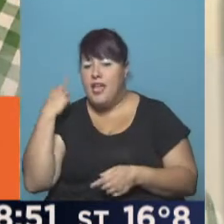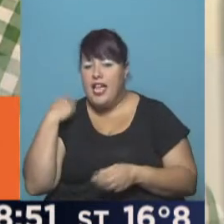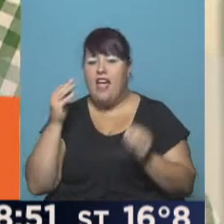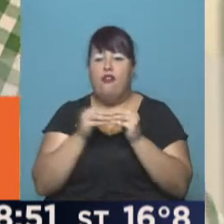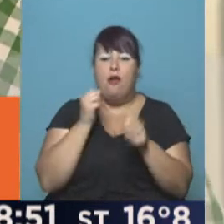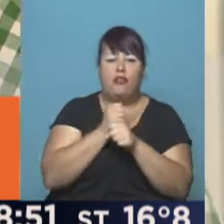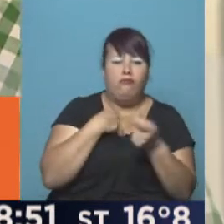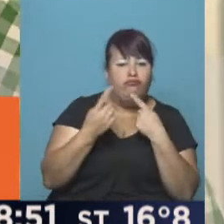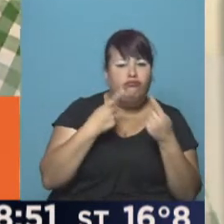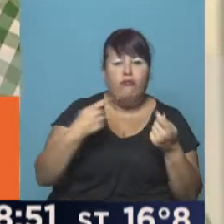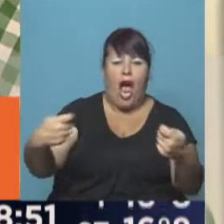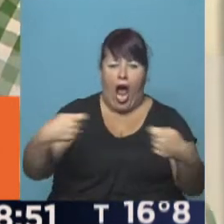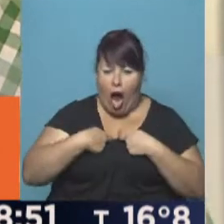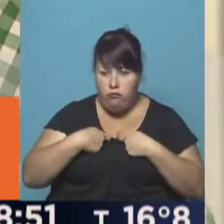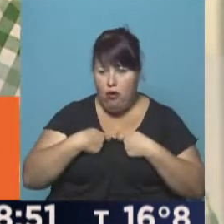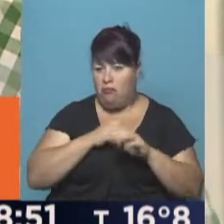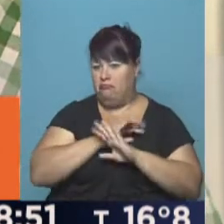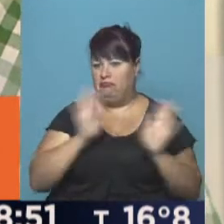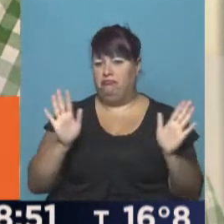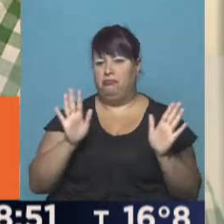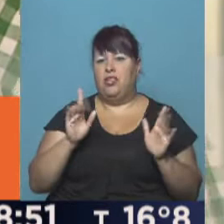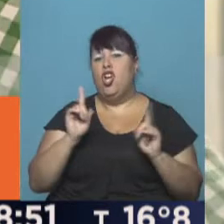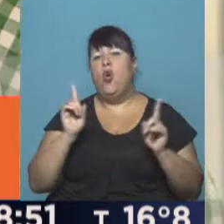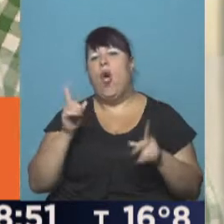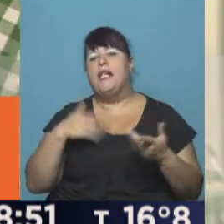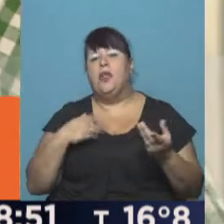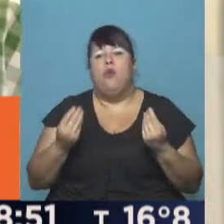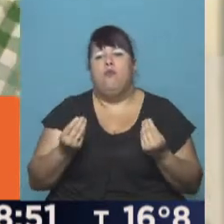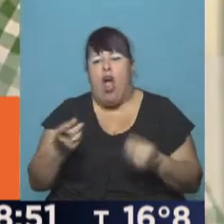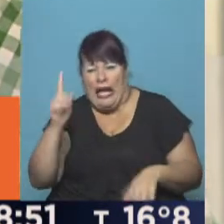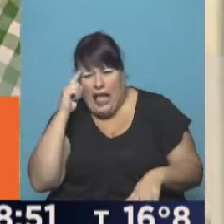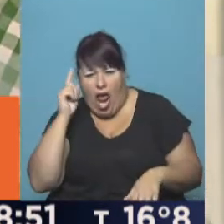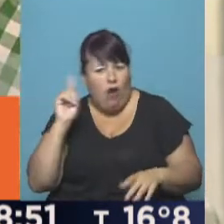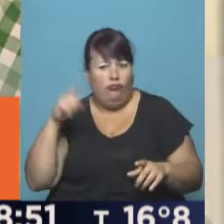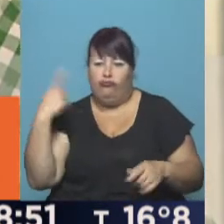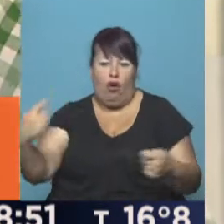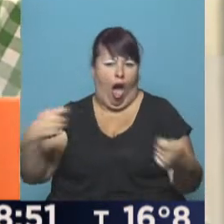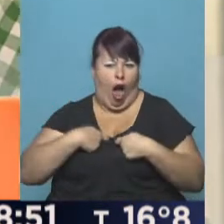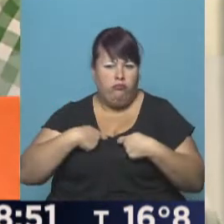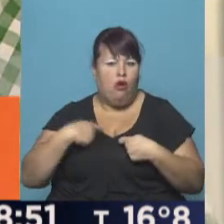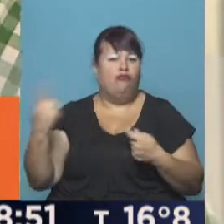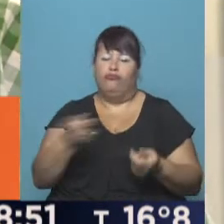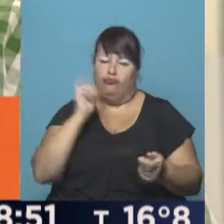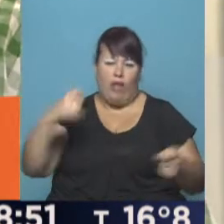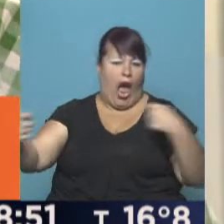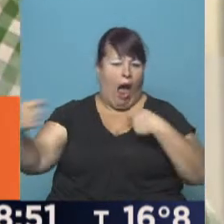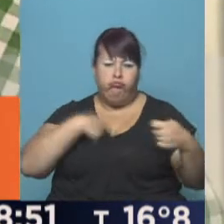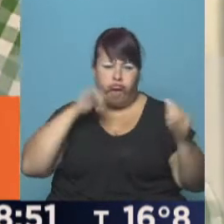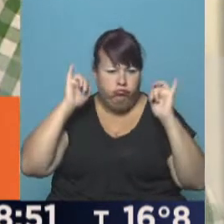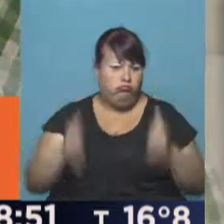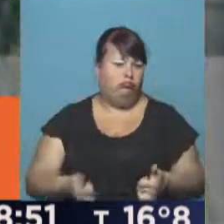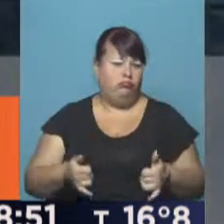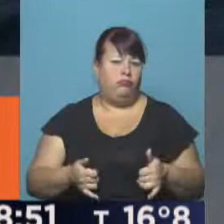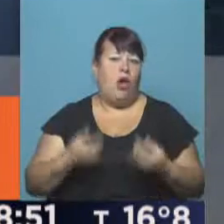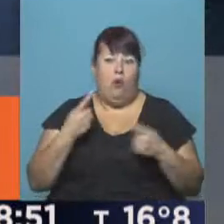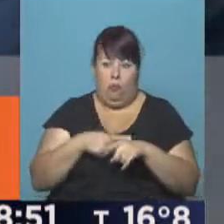compañero de trabajo y todos me apoyaron. No hubo algo que dijera, ¿por qué estás loco? Más bien todos me apoyan, todos me apoyaron en su tiempo